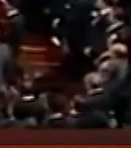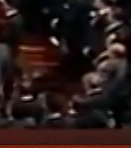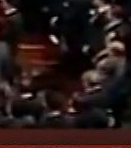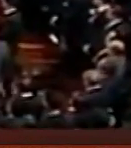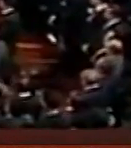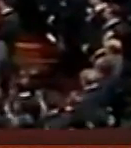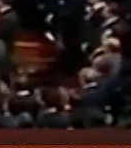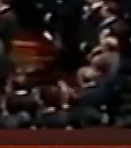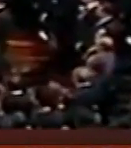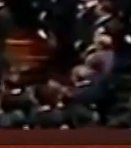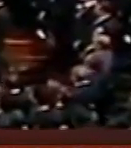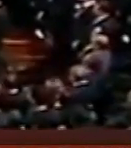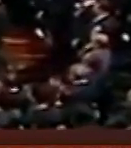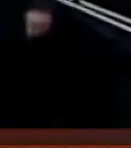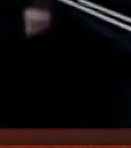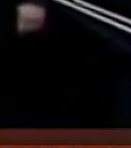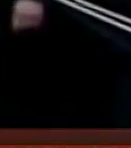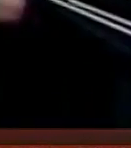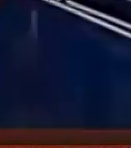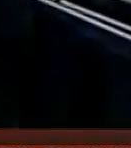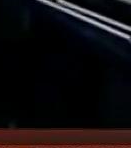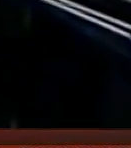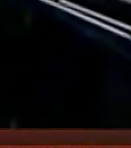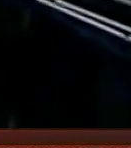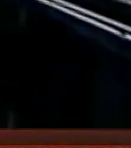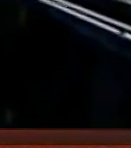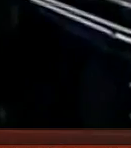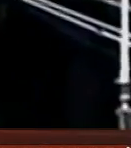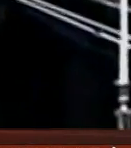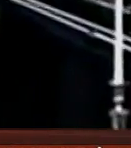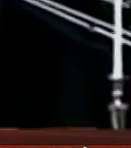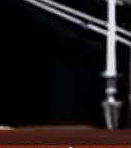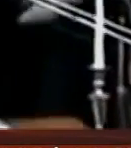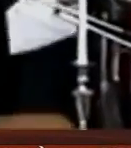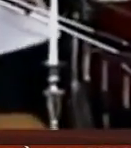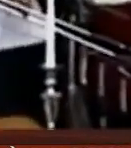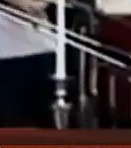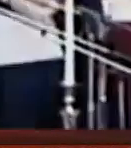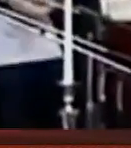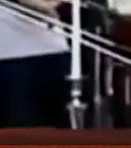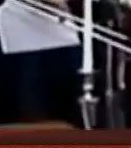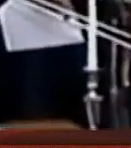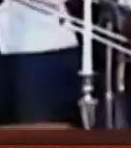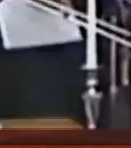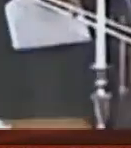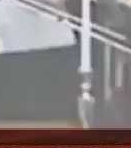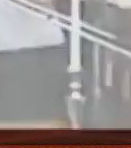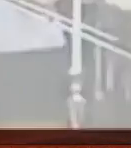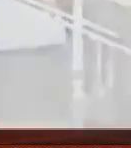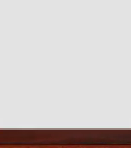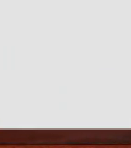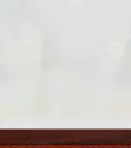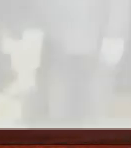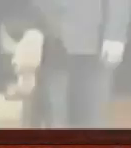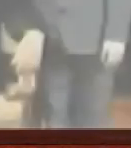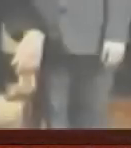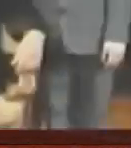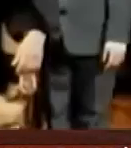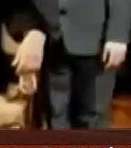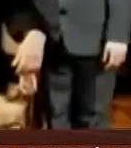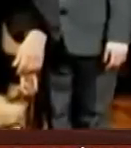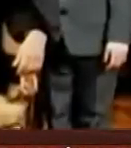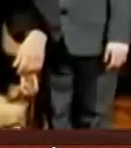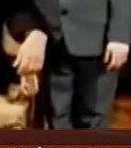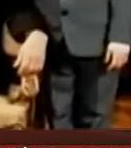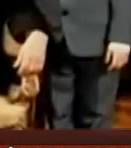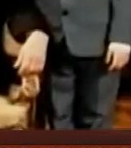90 al 2000. Y bueno, dentro de sus grandes logros se coloca ahí el fin de la guerrilla,